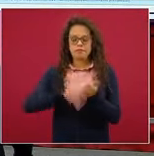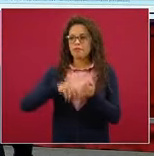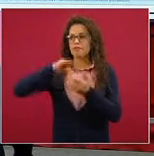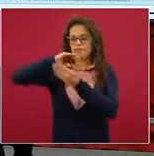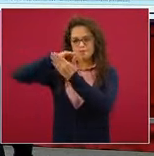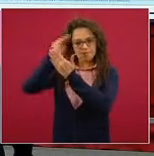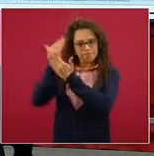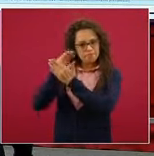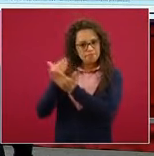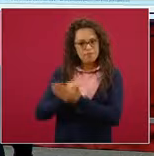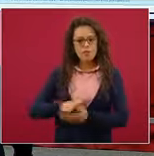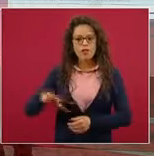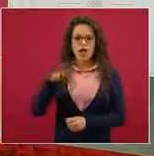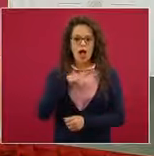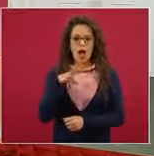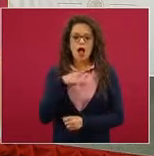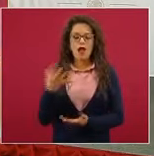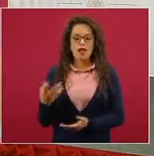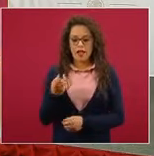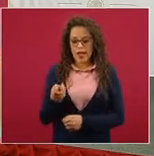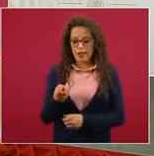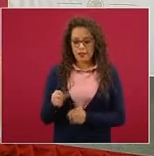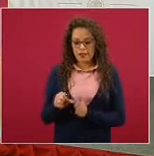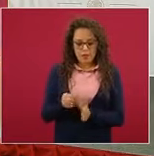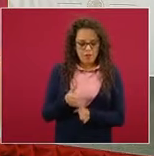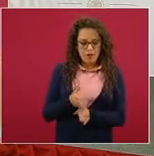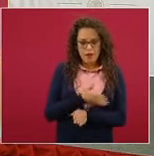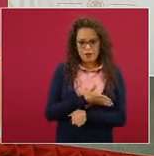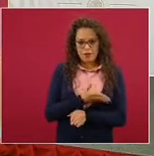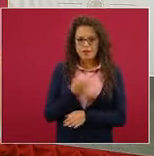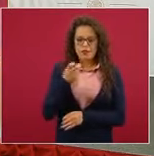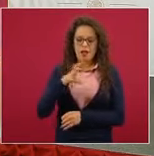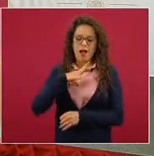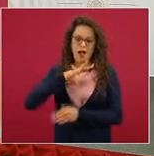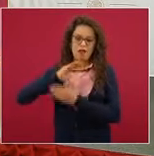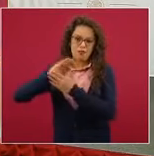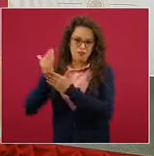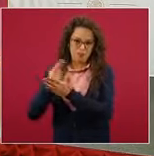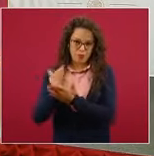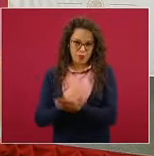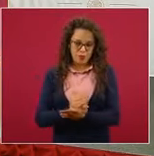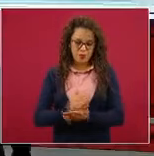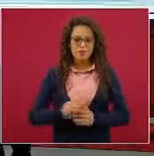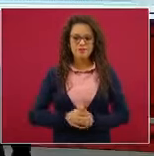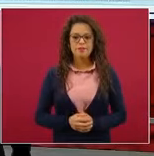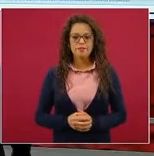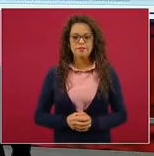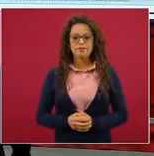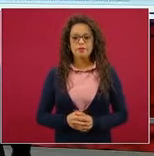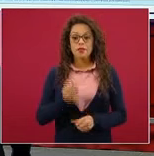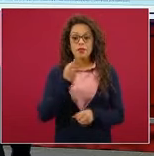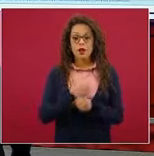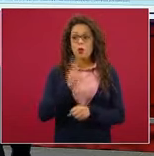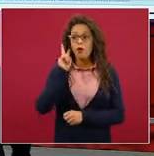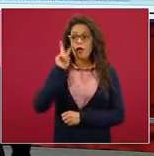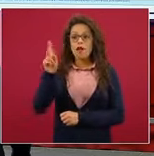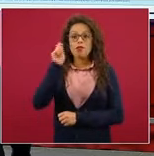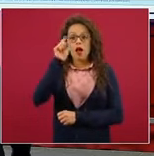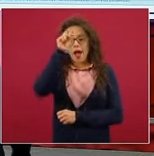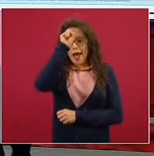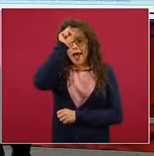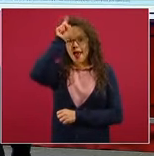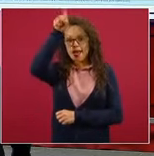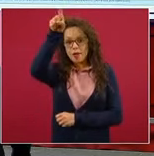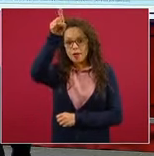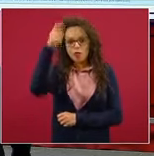tenido prácticamente en el último mes. Veamos la siguiente diapositiva. Aquí tenemos Egipto, una situación